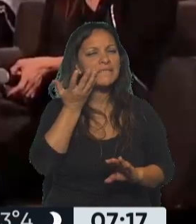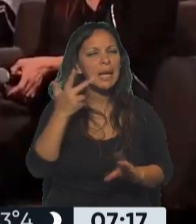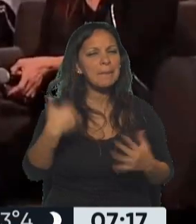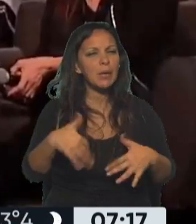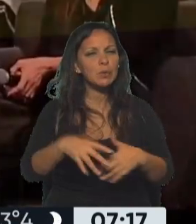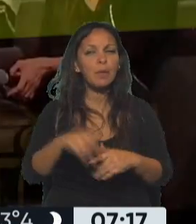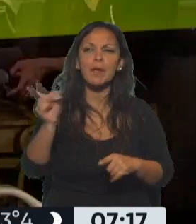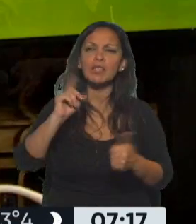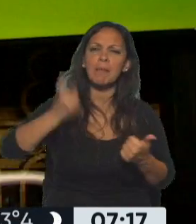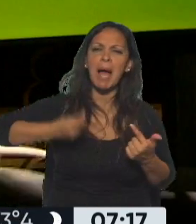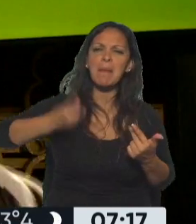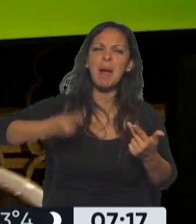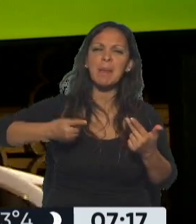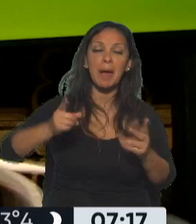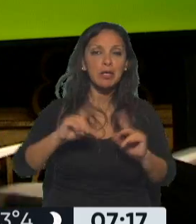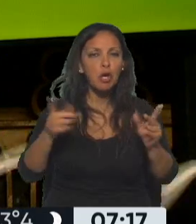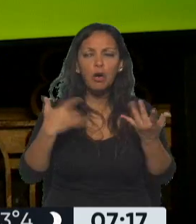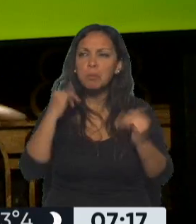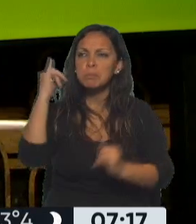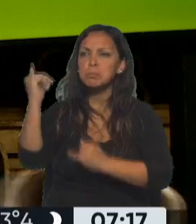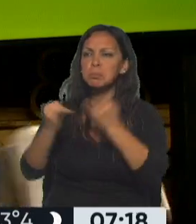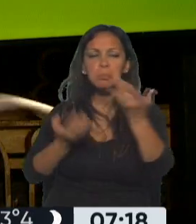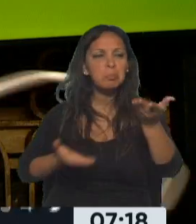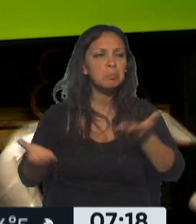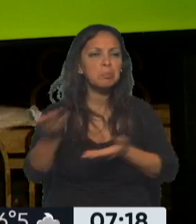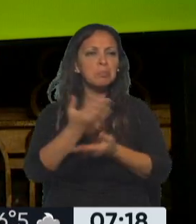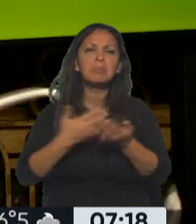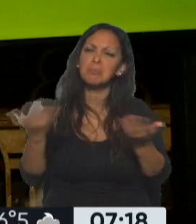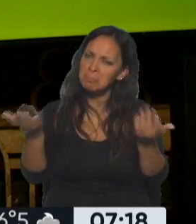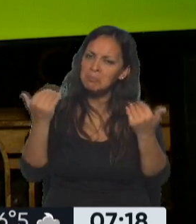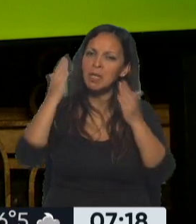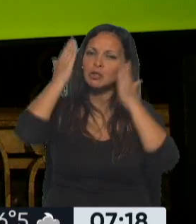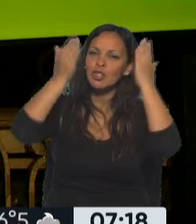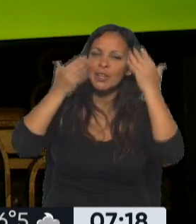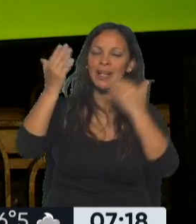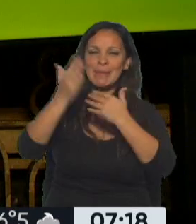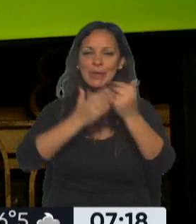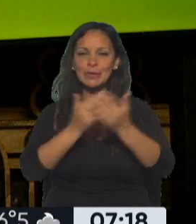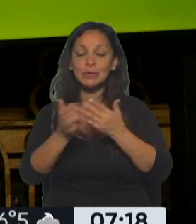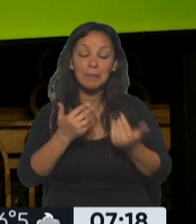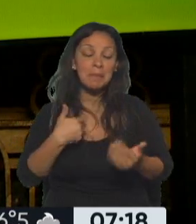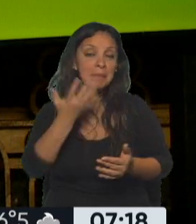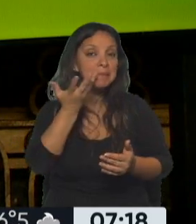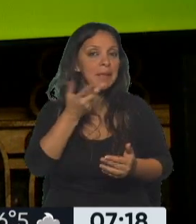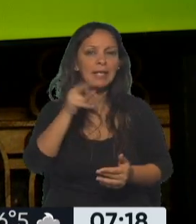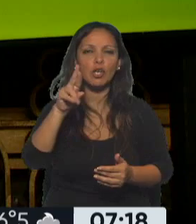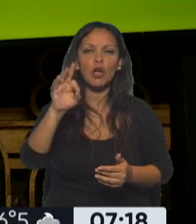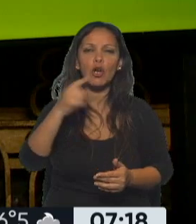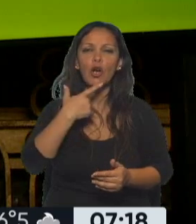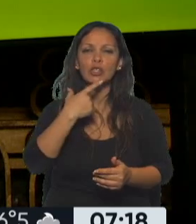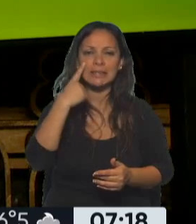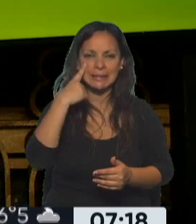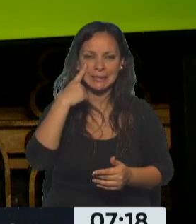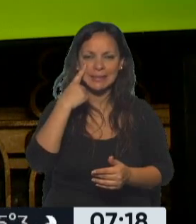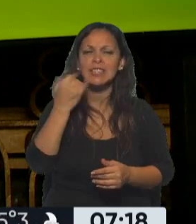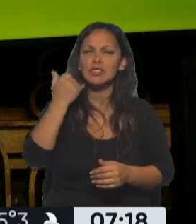bajada de línea, nada. Fue explicativo, fue invitar a soñar, a crecer, a construir. Y me encantó Rossi, que yo si bien lo